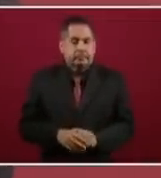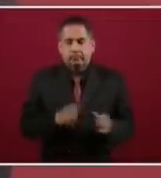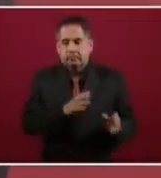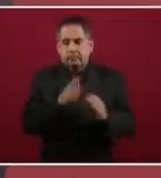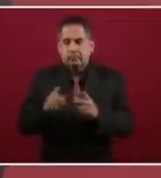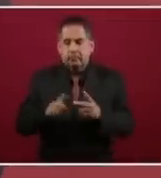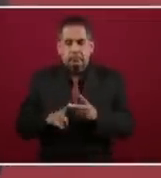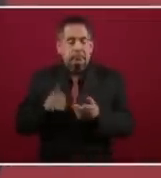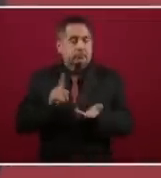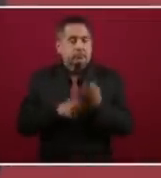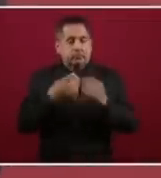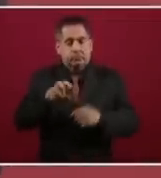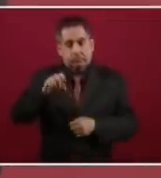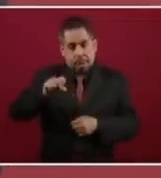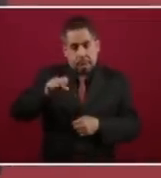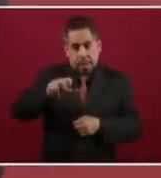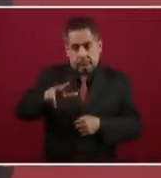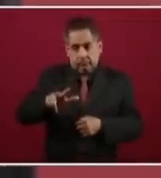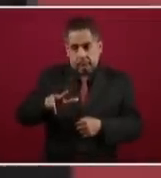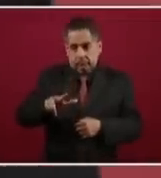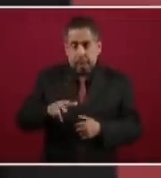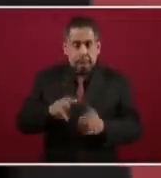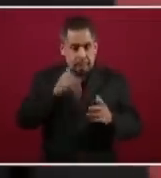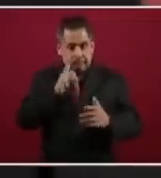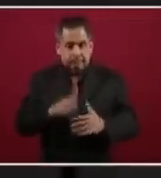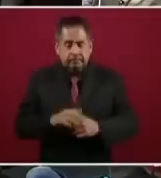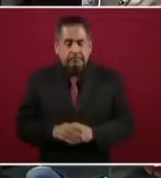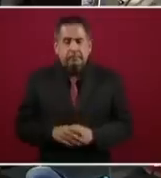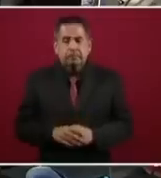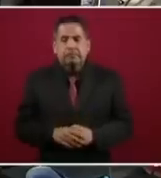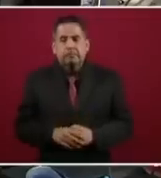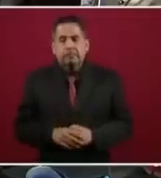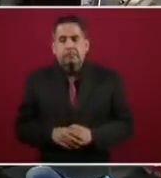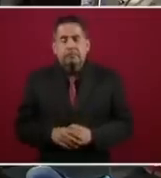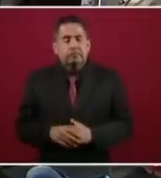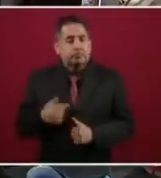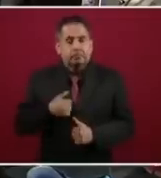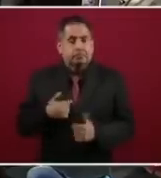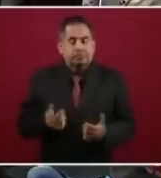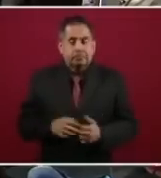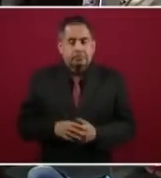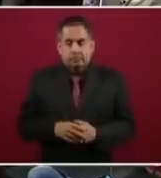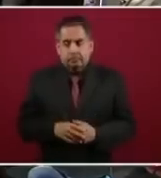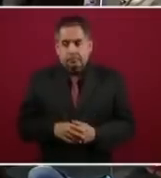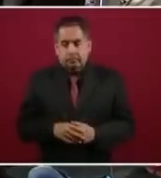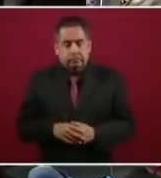Acerca del 68, mire, yo no